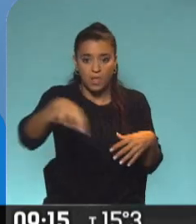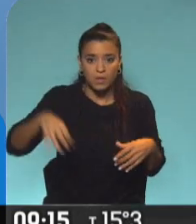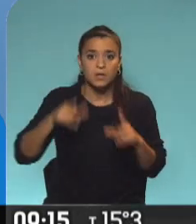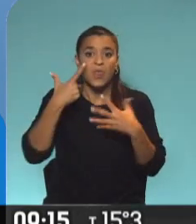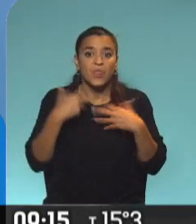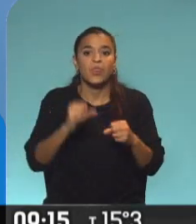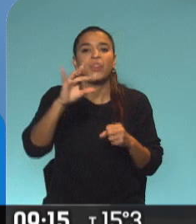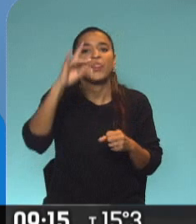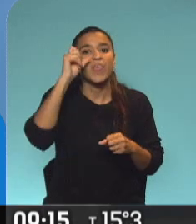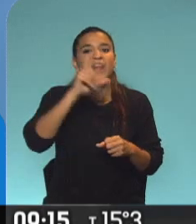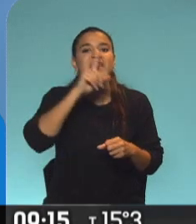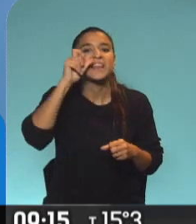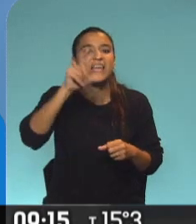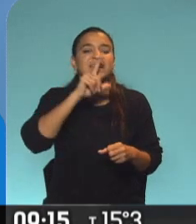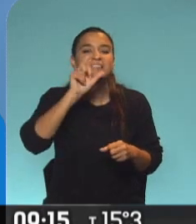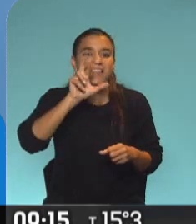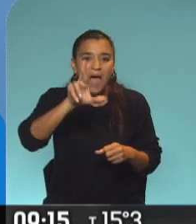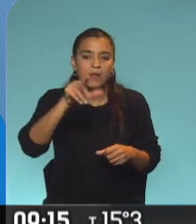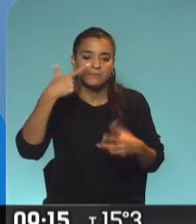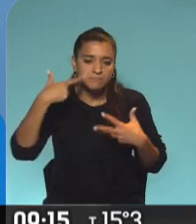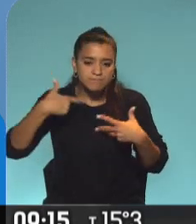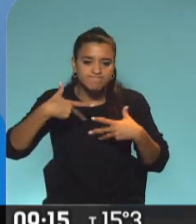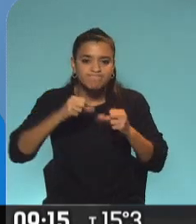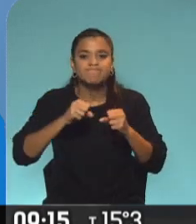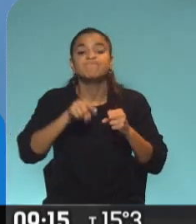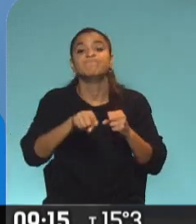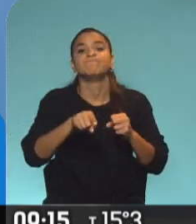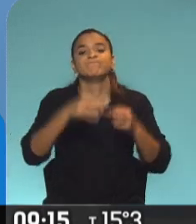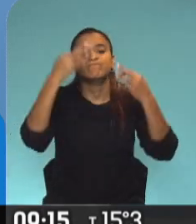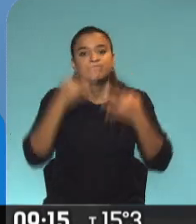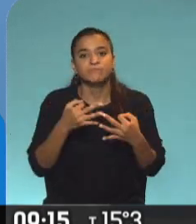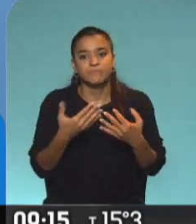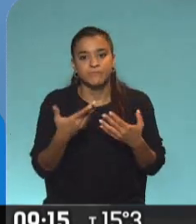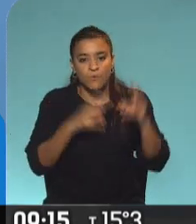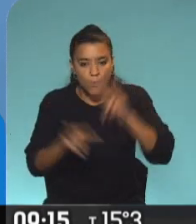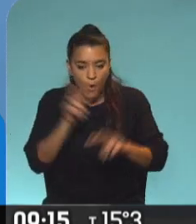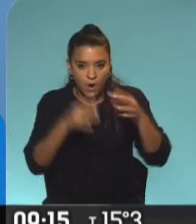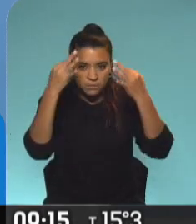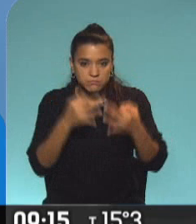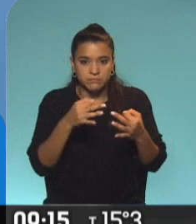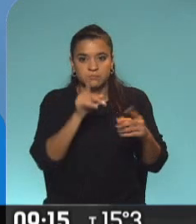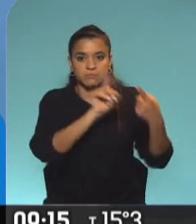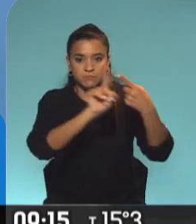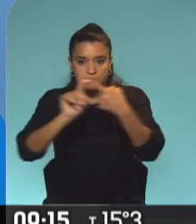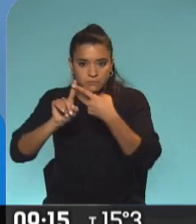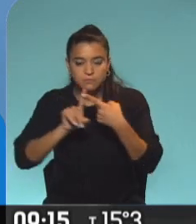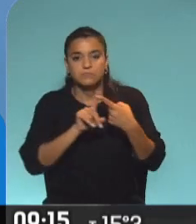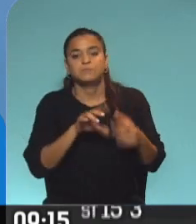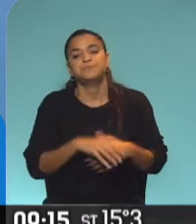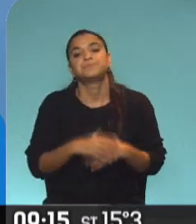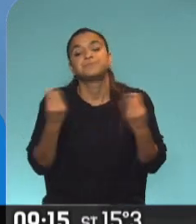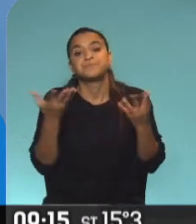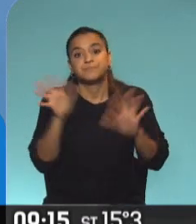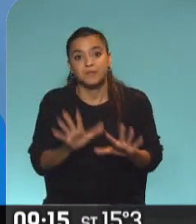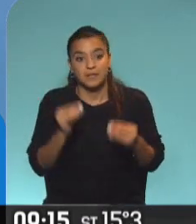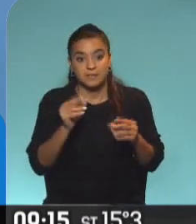el detectar es una estrategia intensificada para justamente hacer una búsqueda activa de esos contactos. Lo que se hace